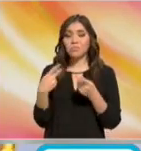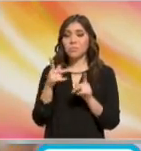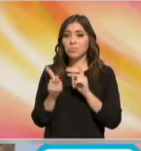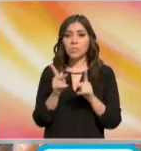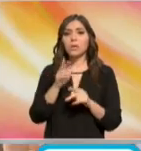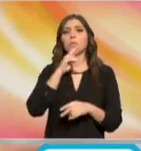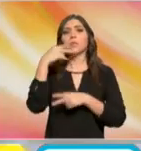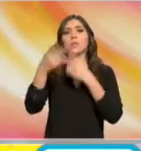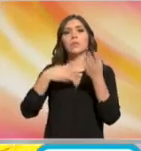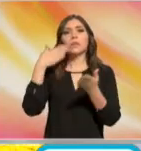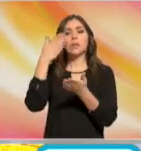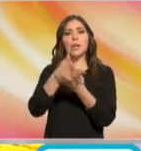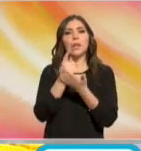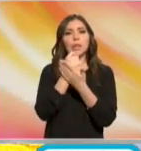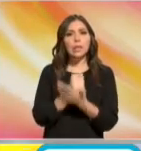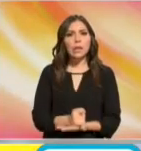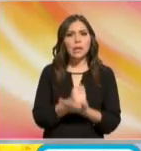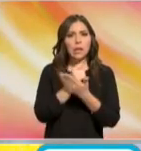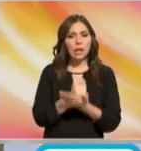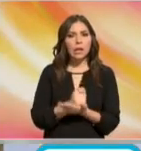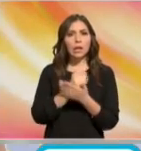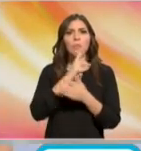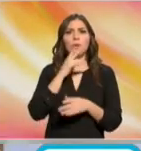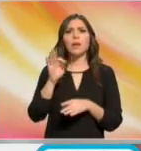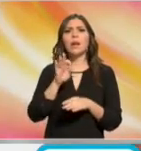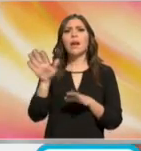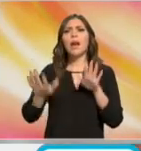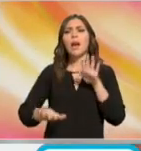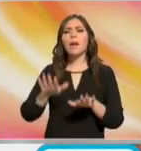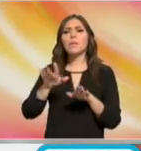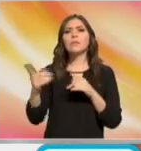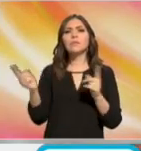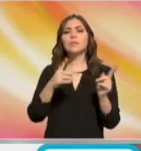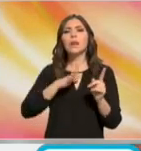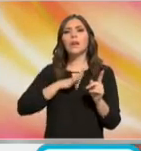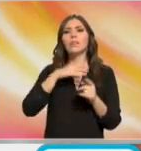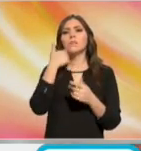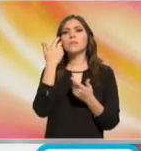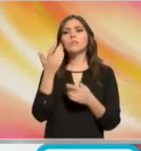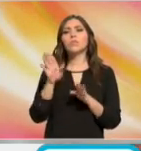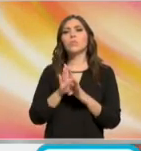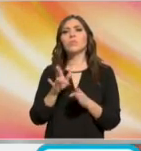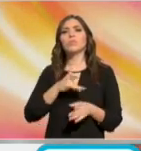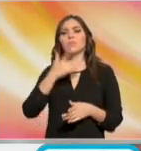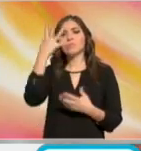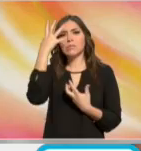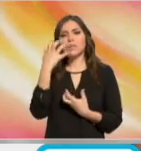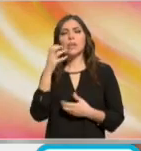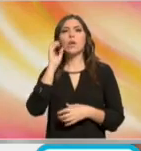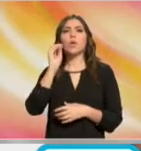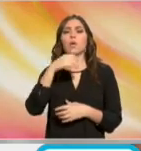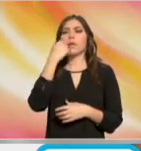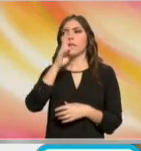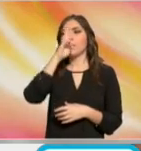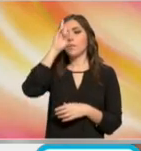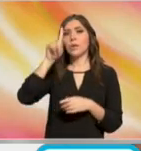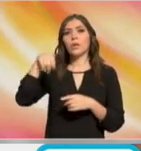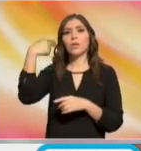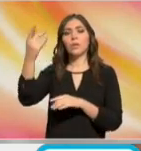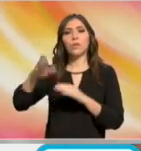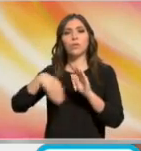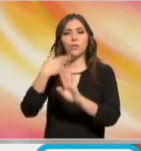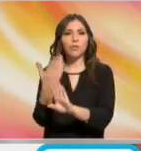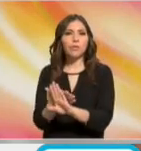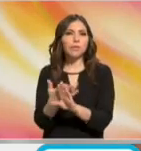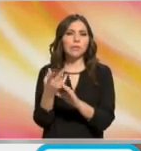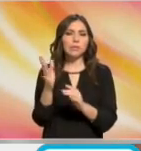no hay resentimiento, no hay deseos de venganza, no hay otras situaciones que estén generando esta distancia que yo estoy poniendo con el otro.